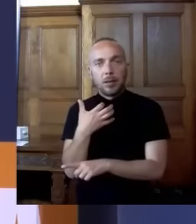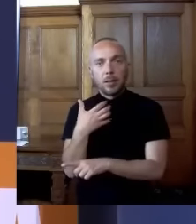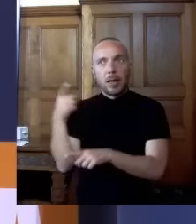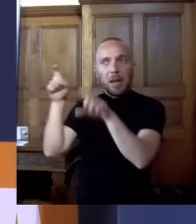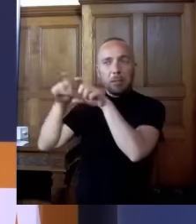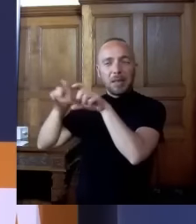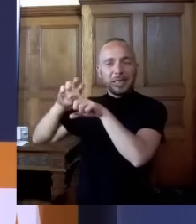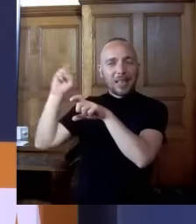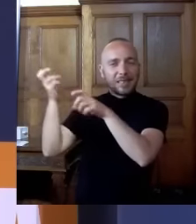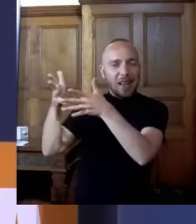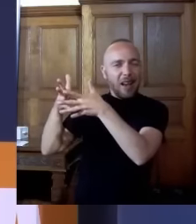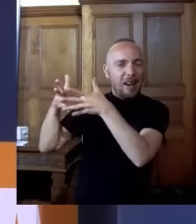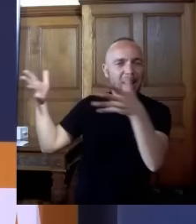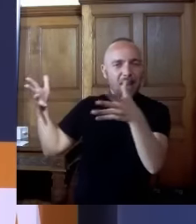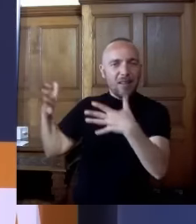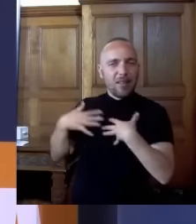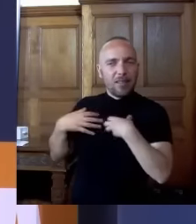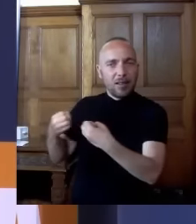multinazionale aurre